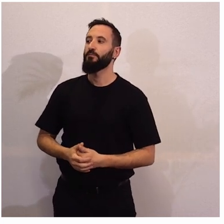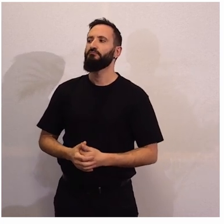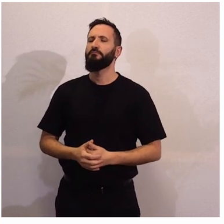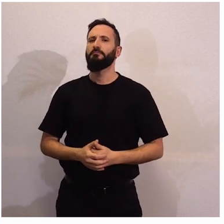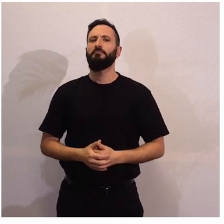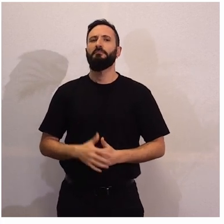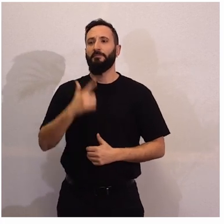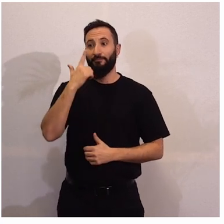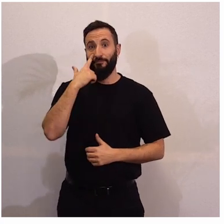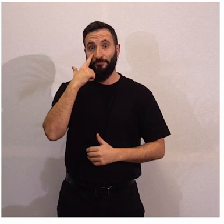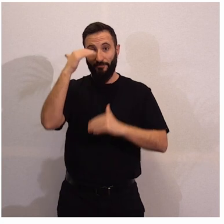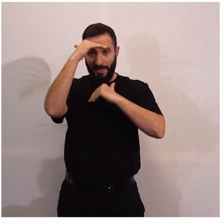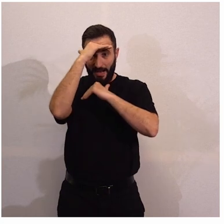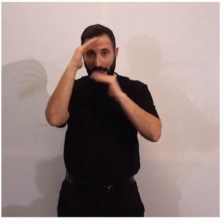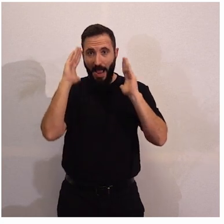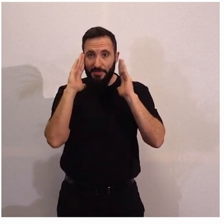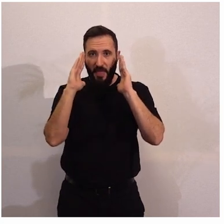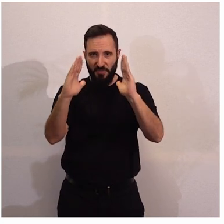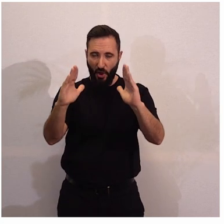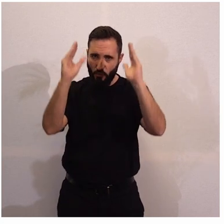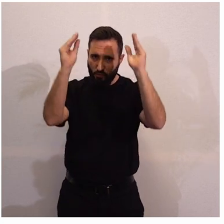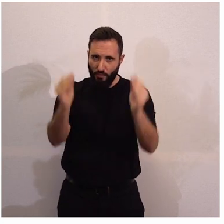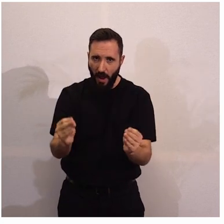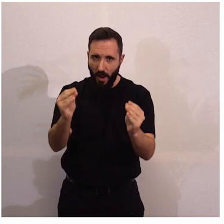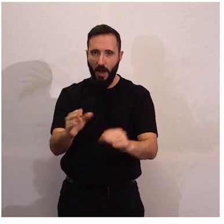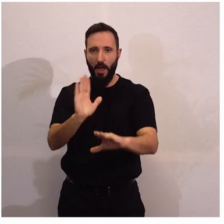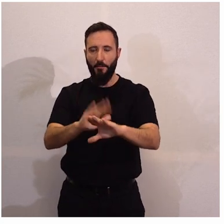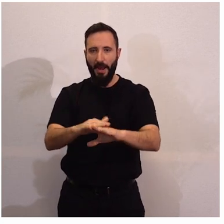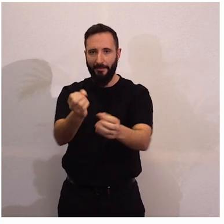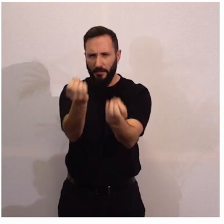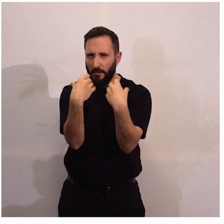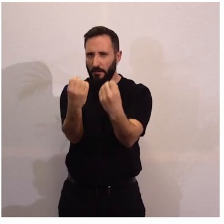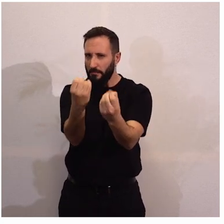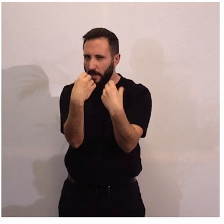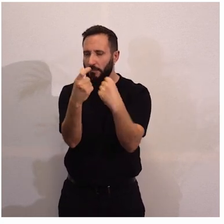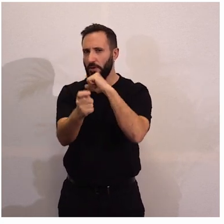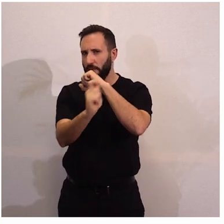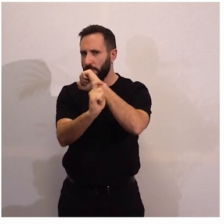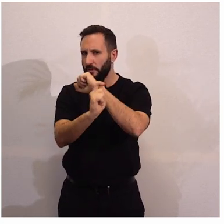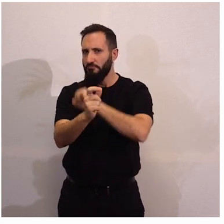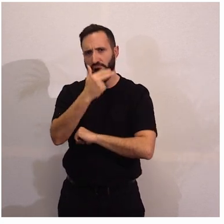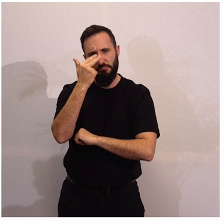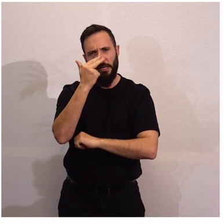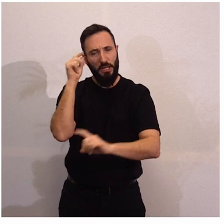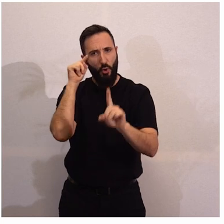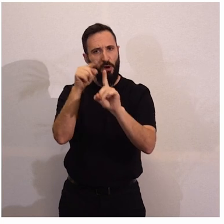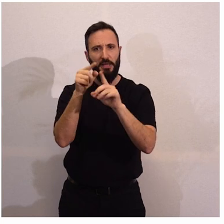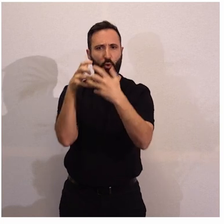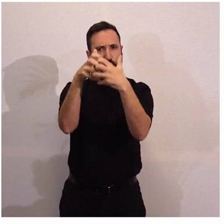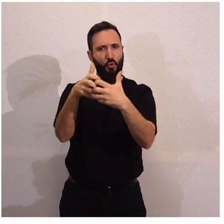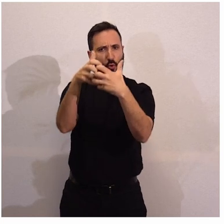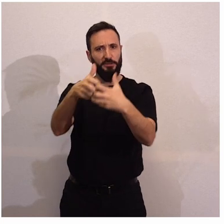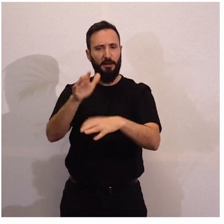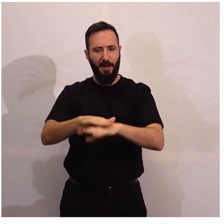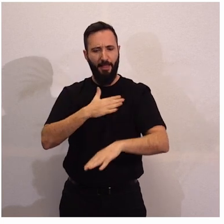Petral, mucha atención, porque nos va a dar un montón de pistas interesantes para seguir luchando por nuestros